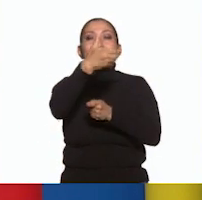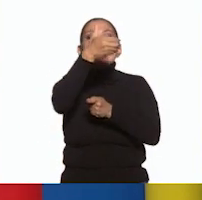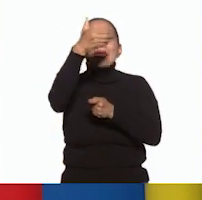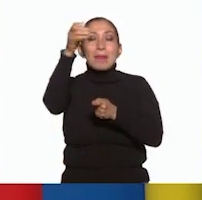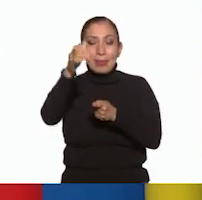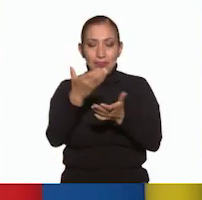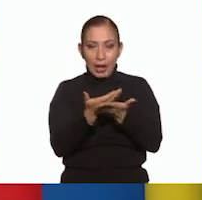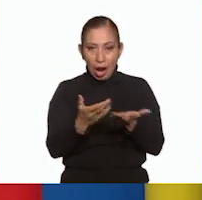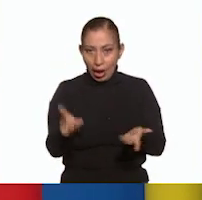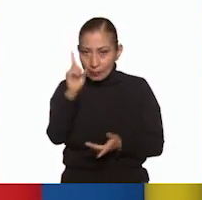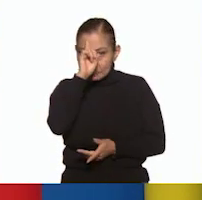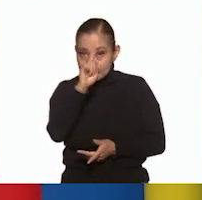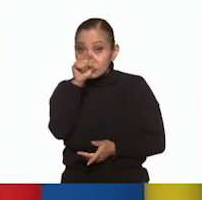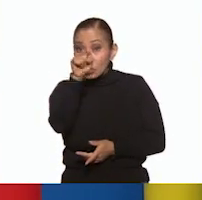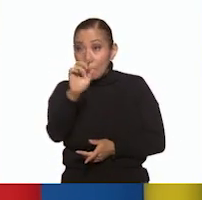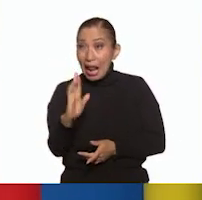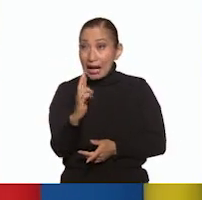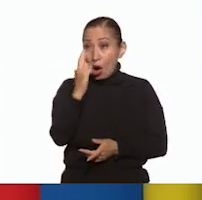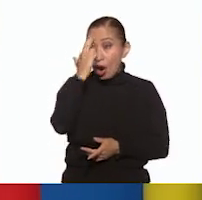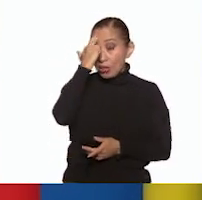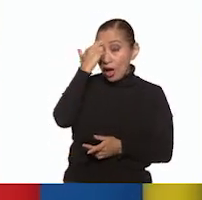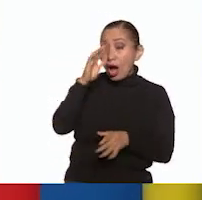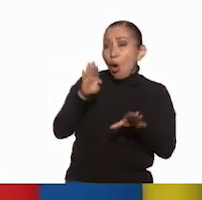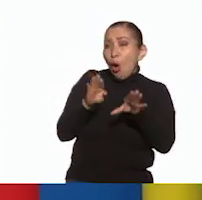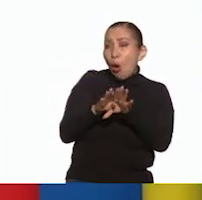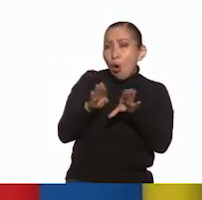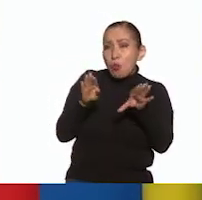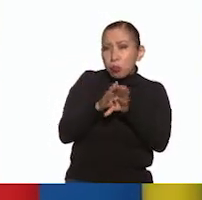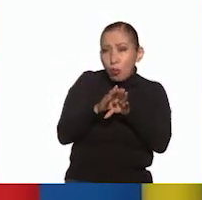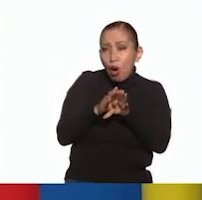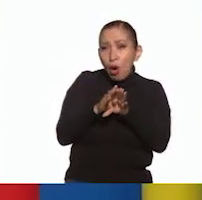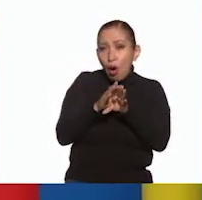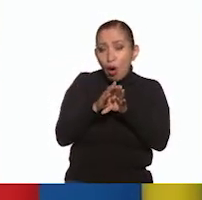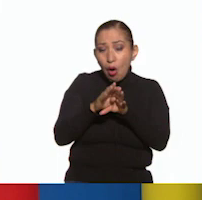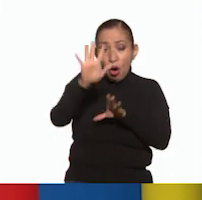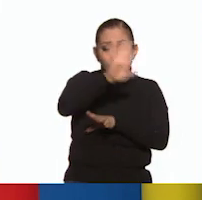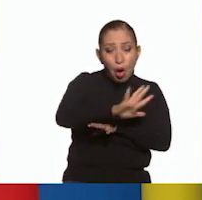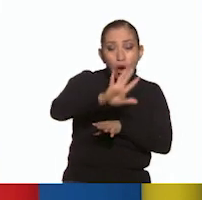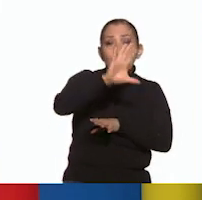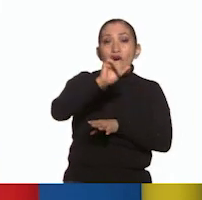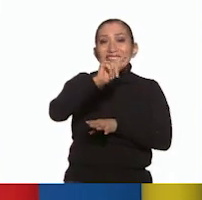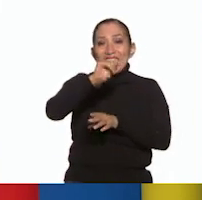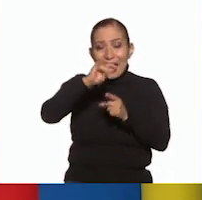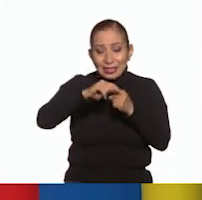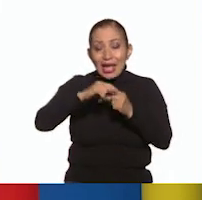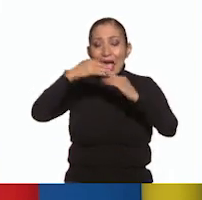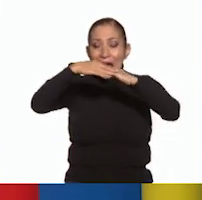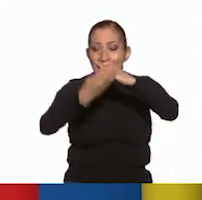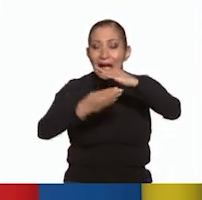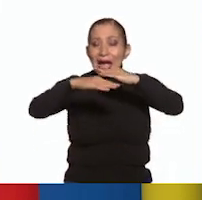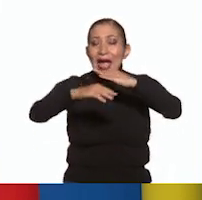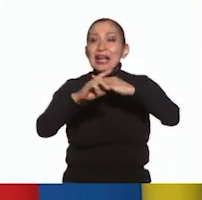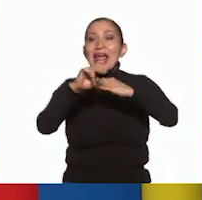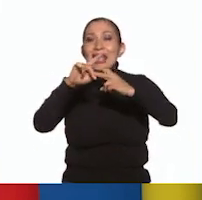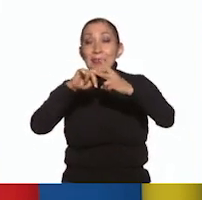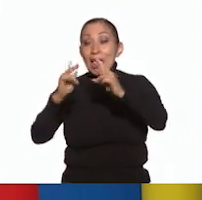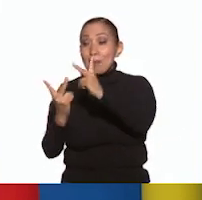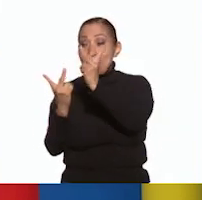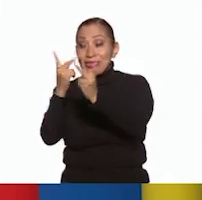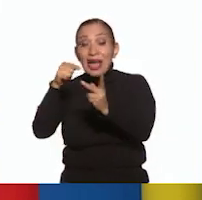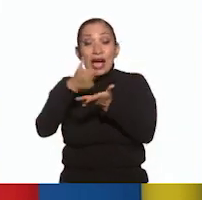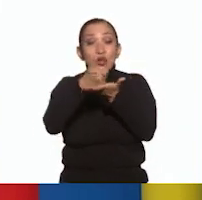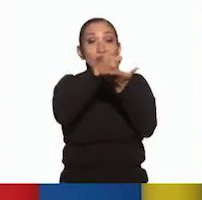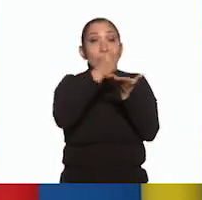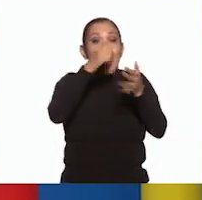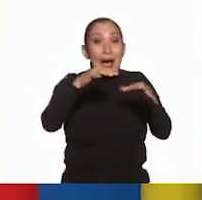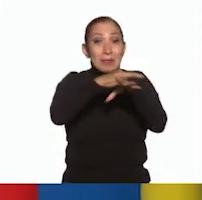les sugiero que para recordar cómo la continentalidad, el relieve y la vegetación modifican los